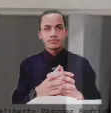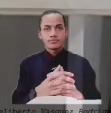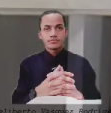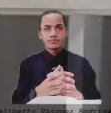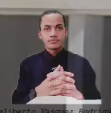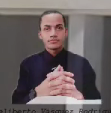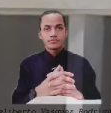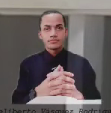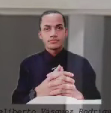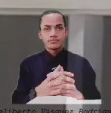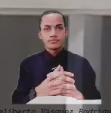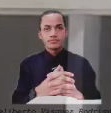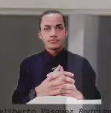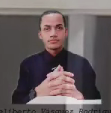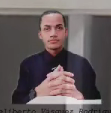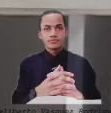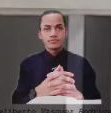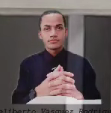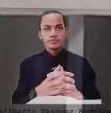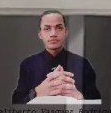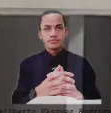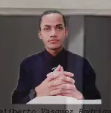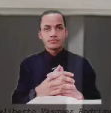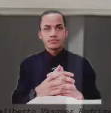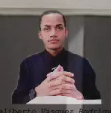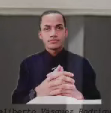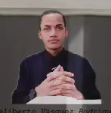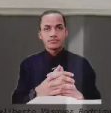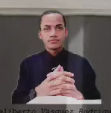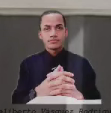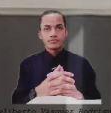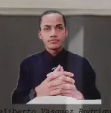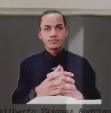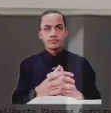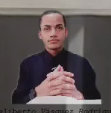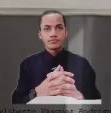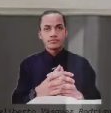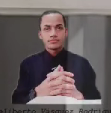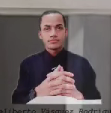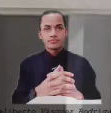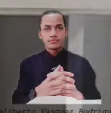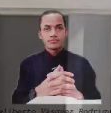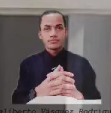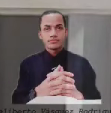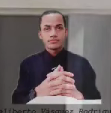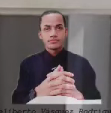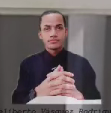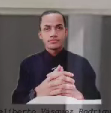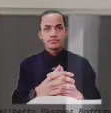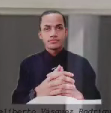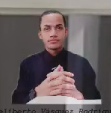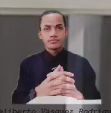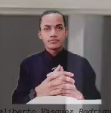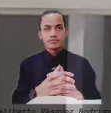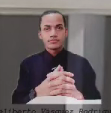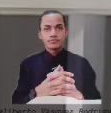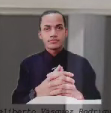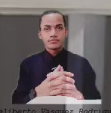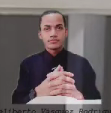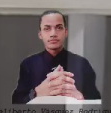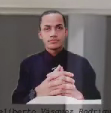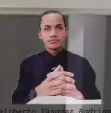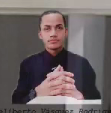múltiples formas intermedias que necesariamente se habrían producido en tal proceso? El registro fósil las ignora por